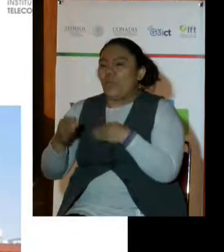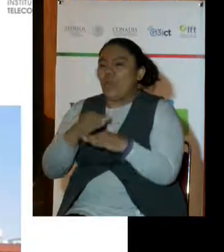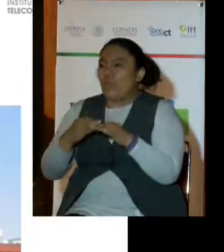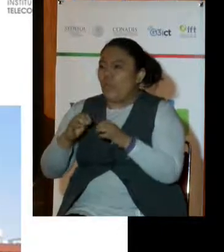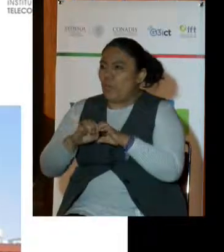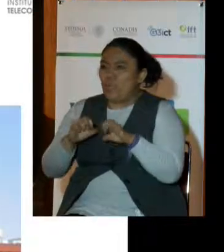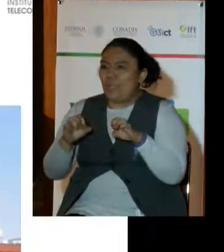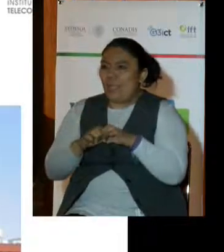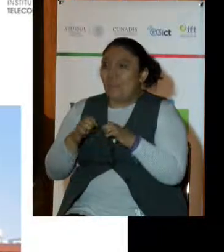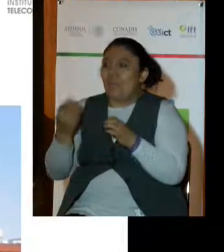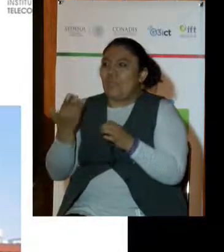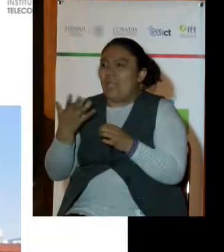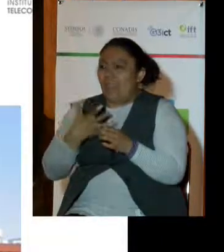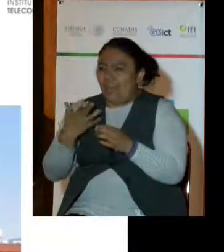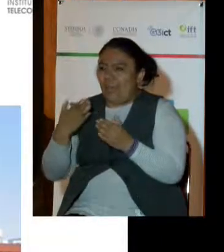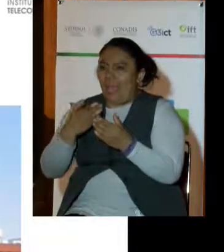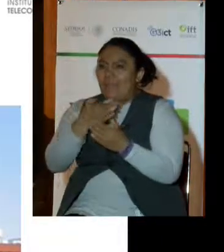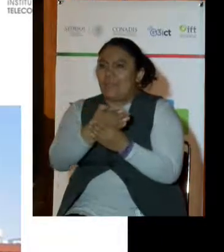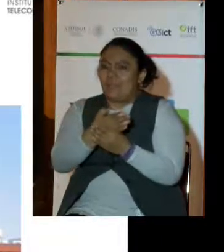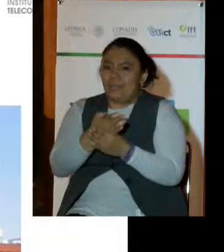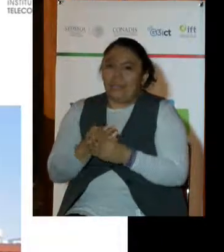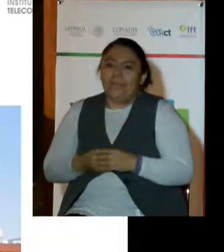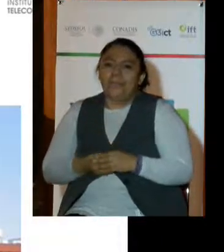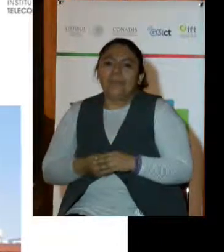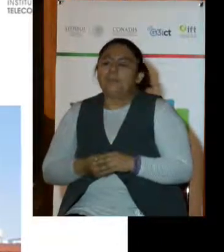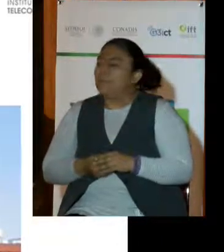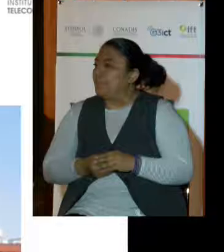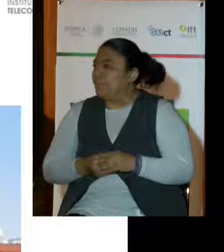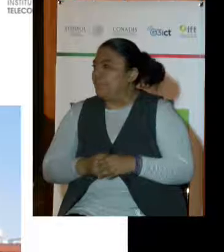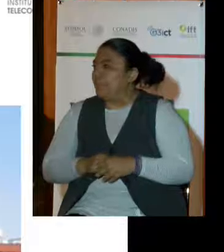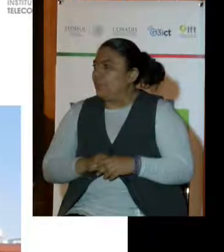hay accesibles, pero ahora sí en español, ¿no?